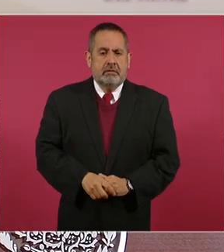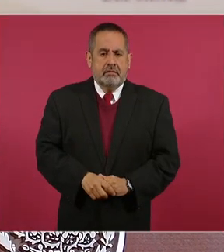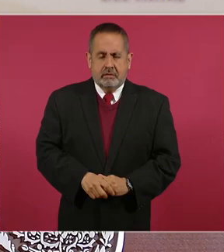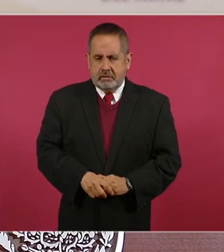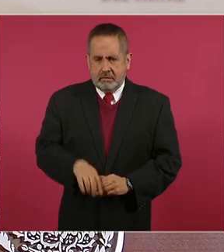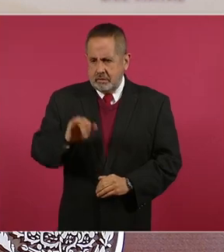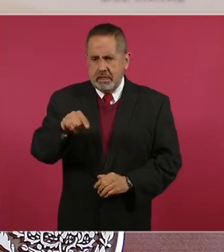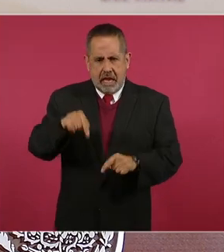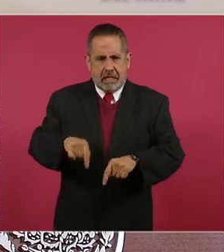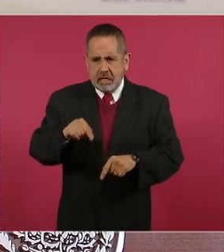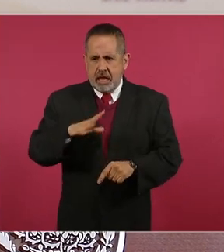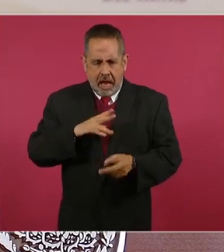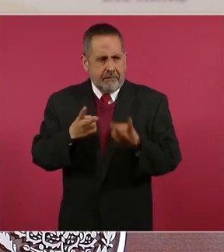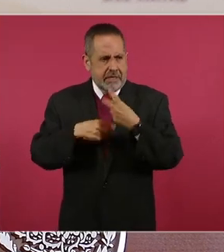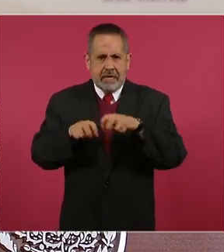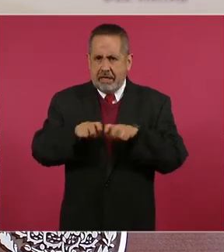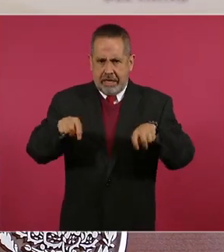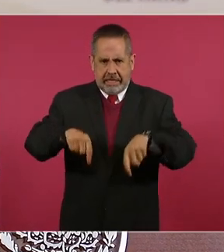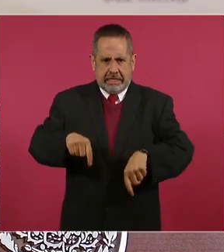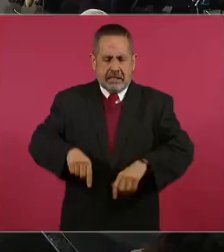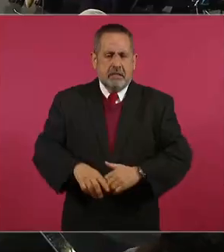Sí, aquí van a estar.